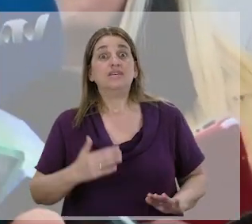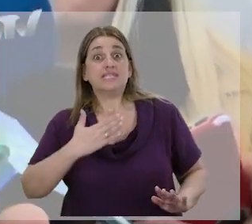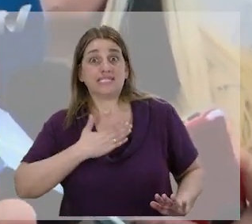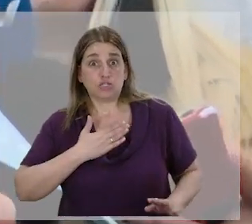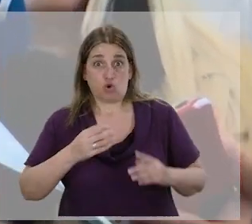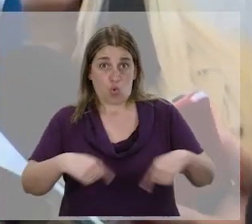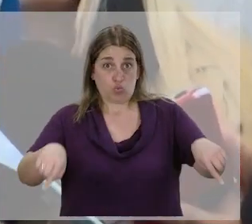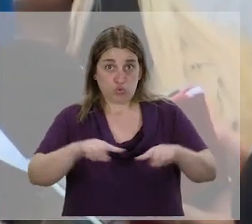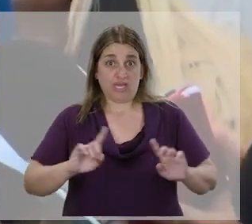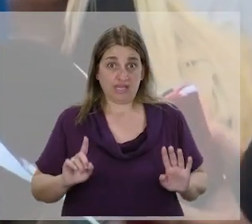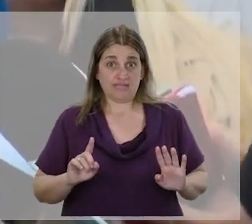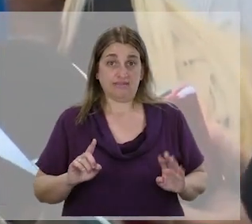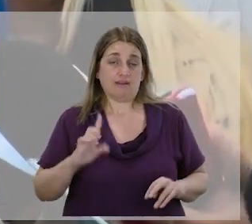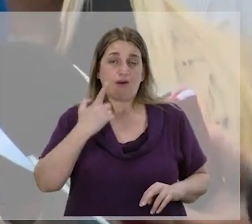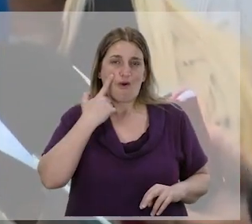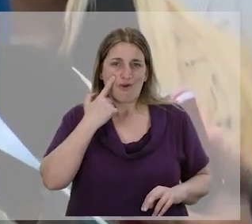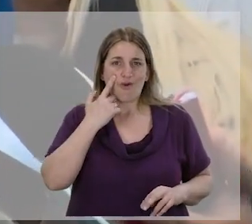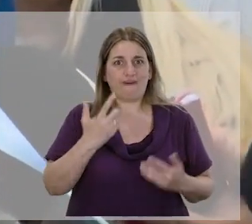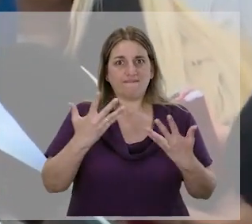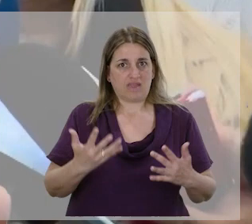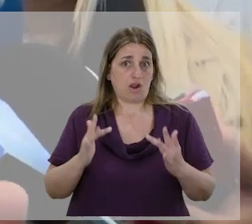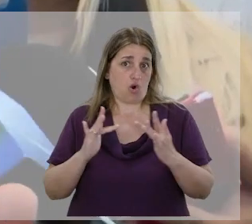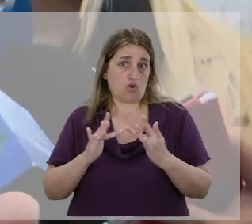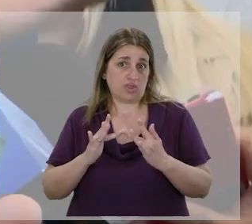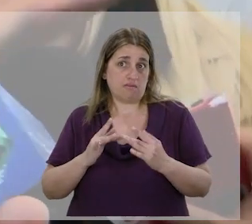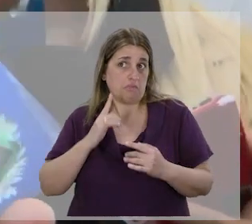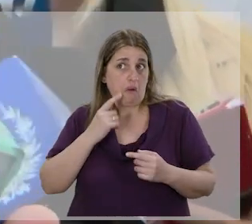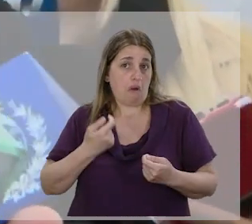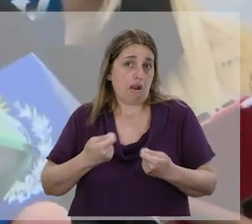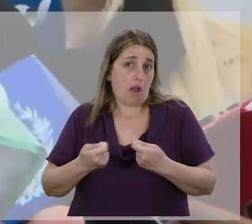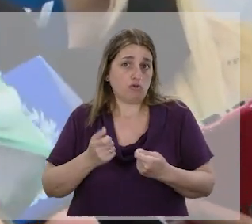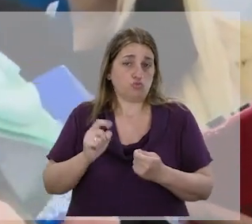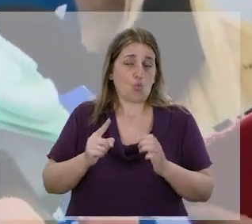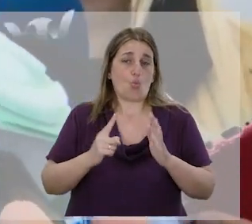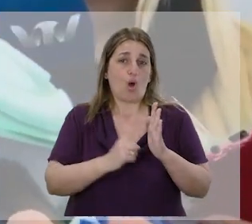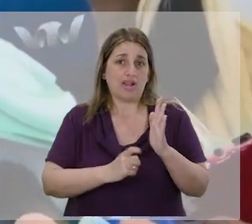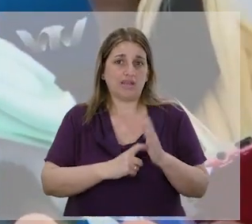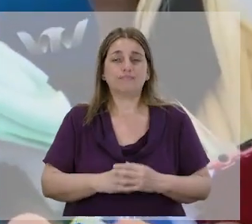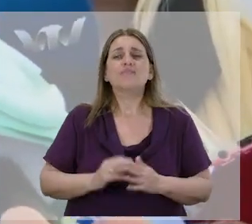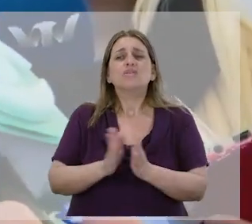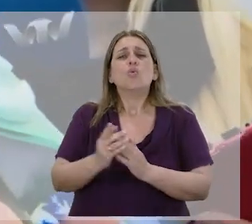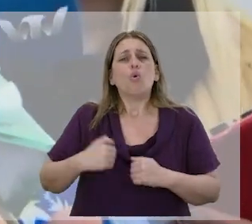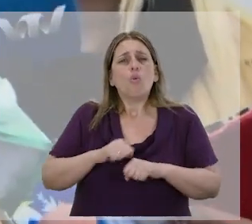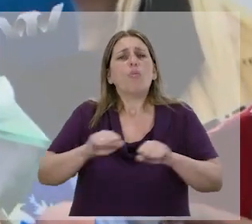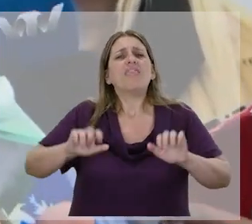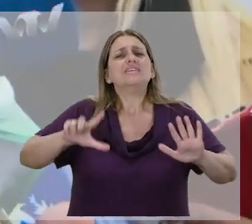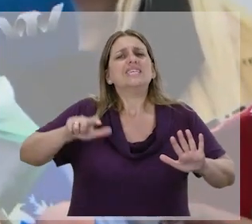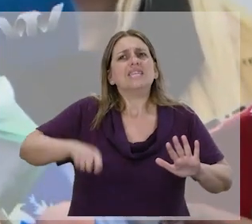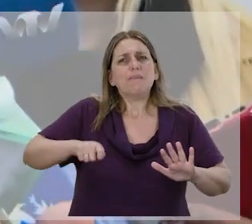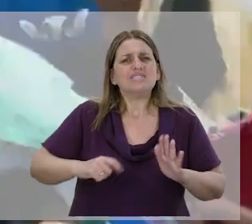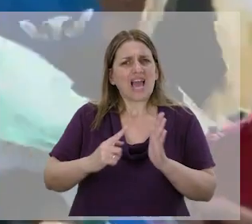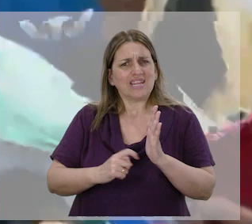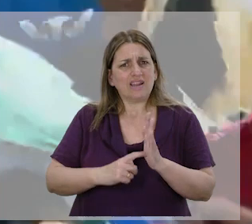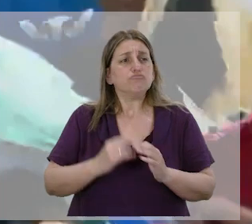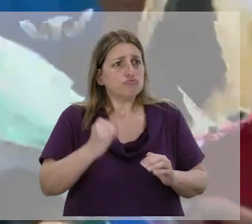este proyecto de ley? Si yo y alguien de ustedes nos conocemos, o queremos establecer una negociación de